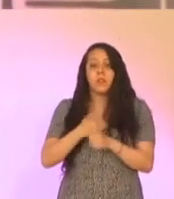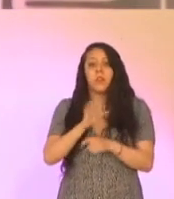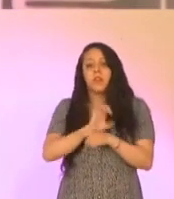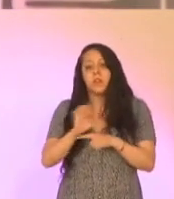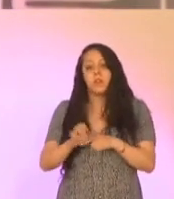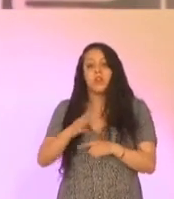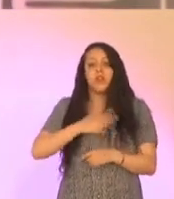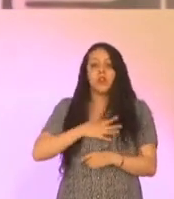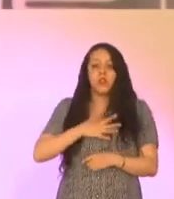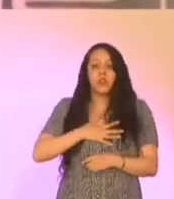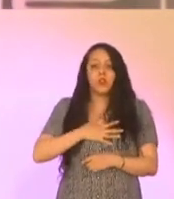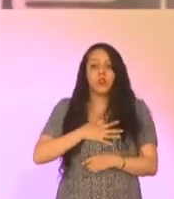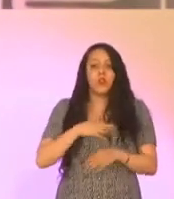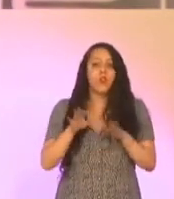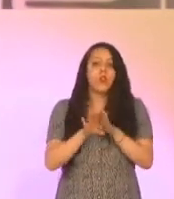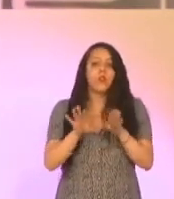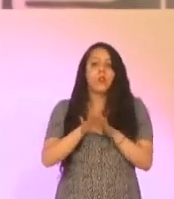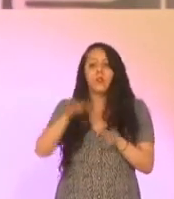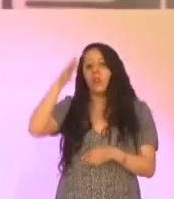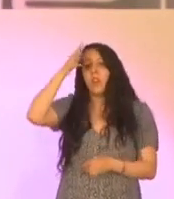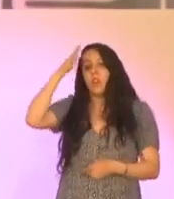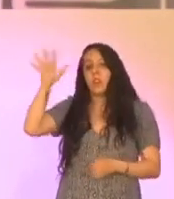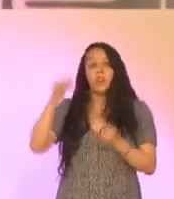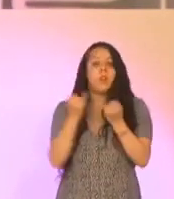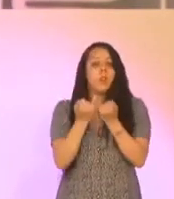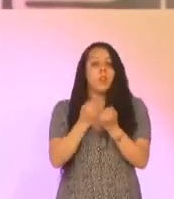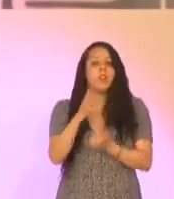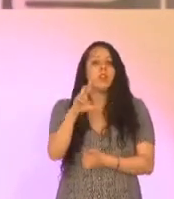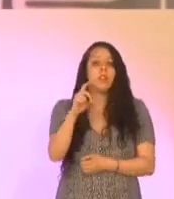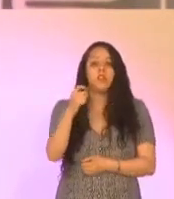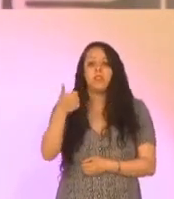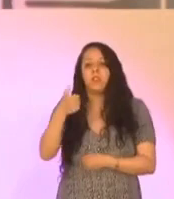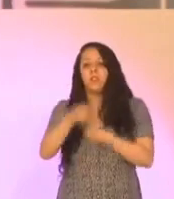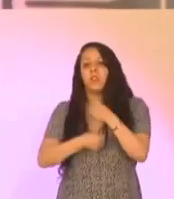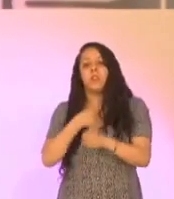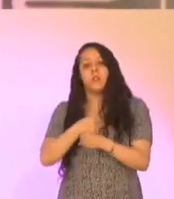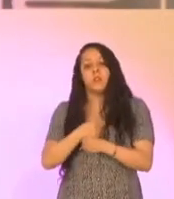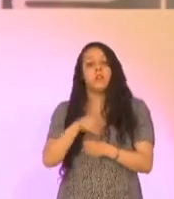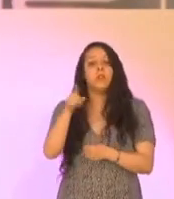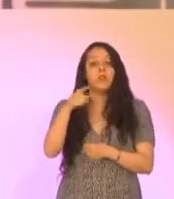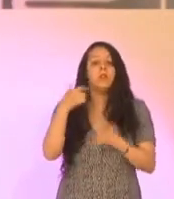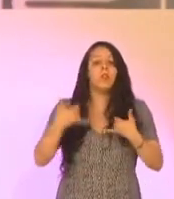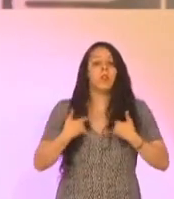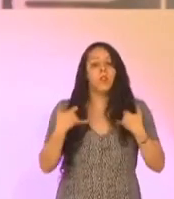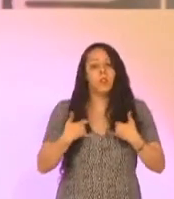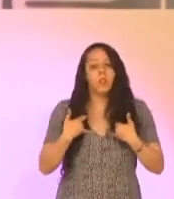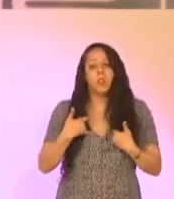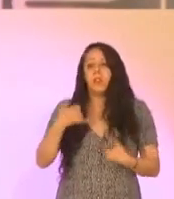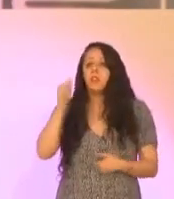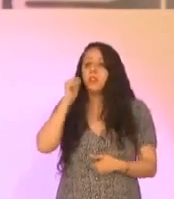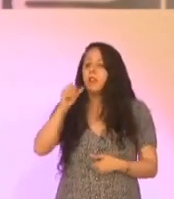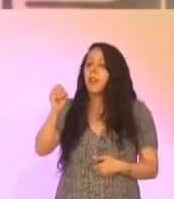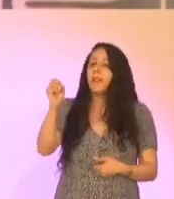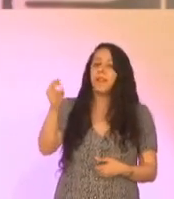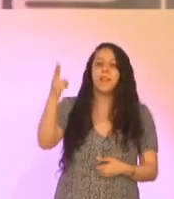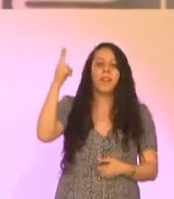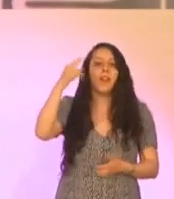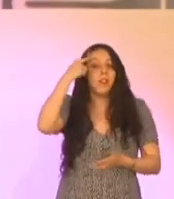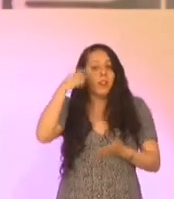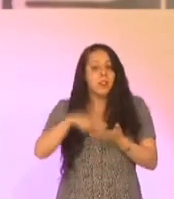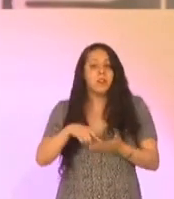con un normal de toda persona de 39 años odio a los jóvenes entonces decía me van a hacer caso no